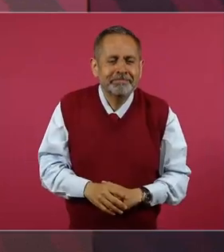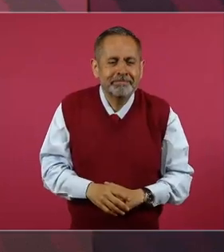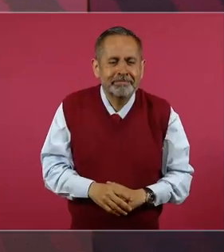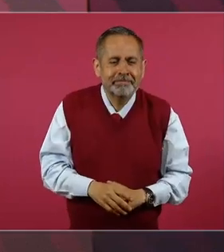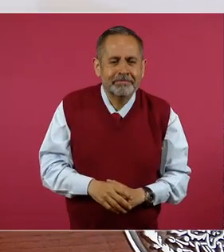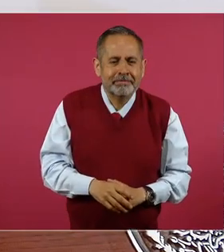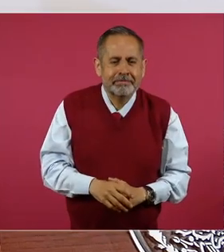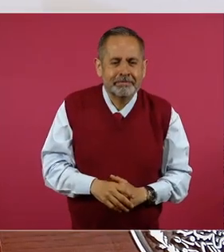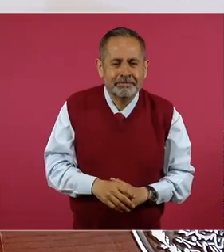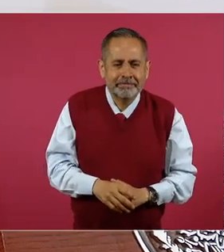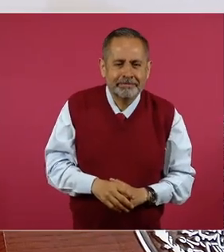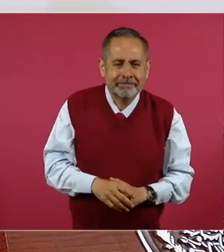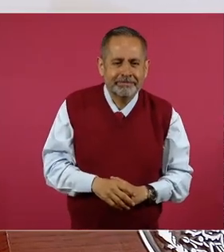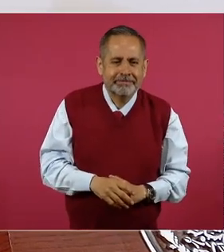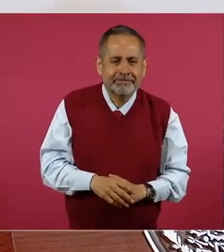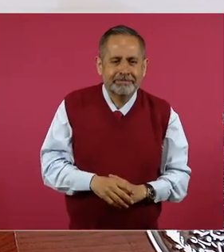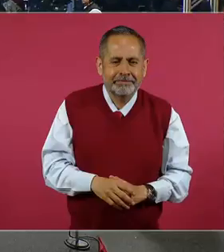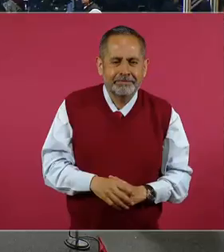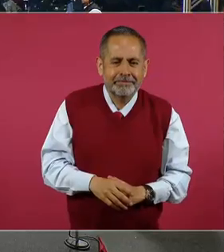sea,